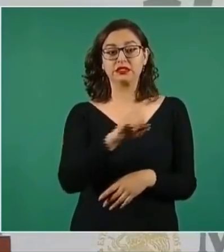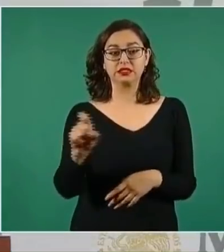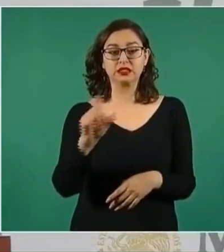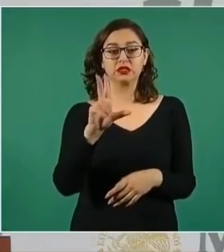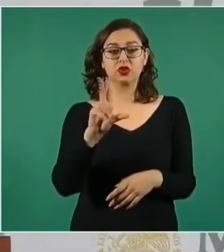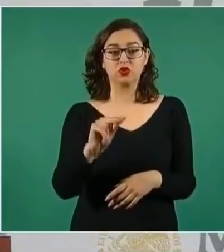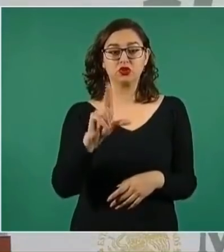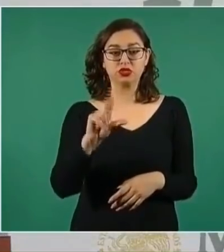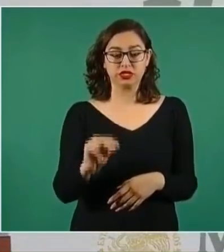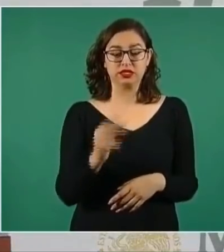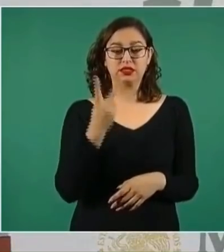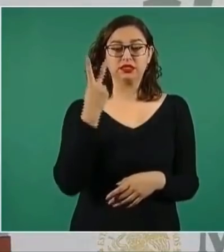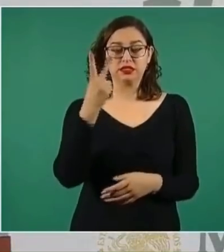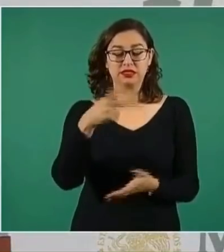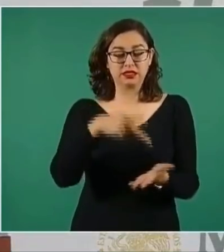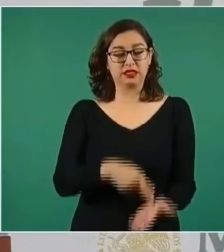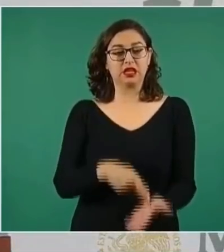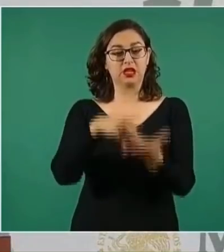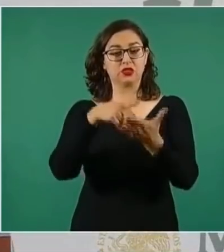182 toneladas,